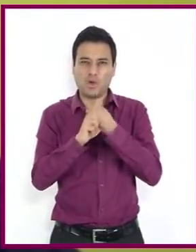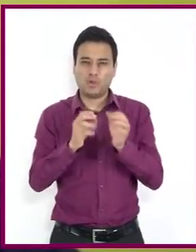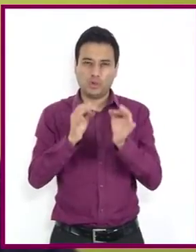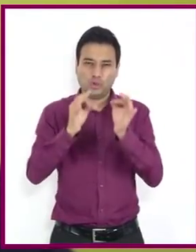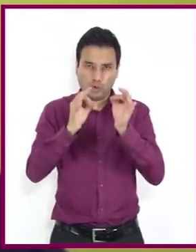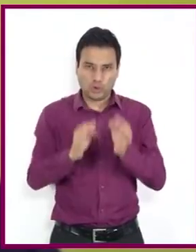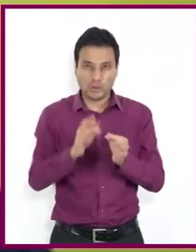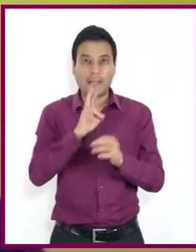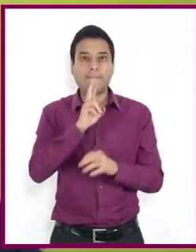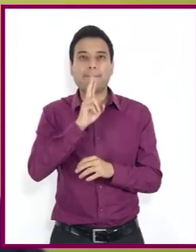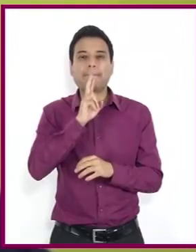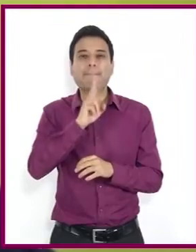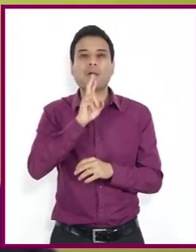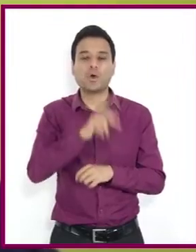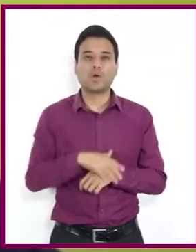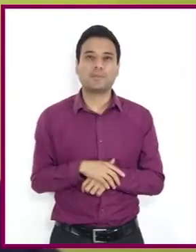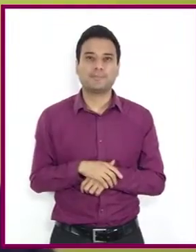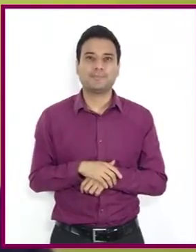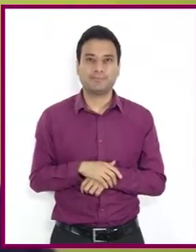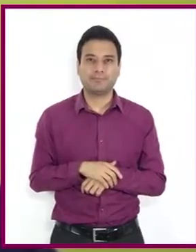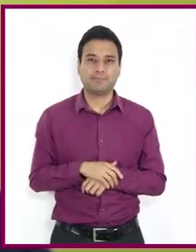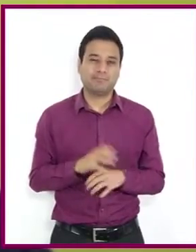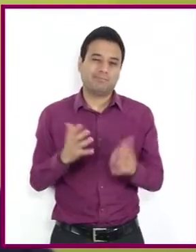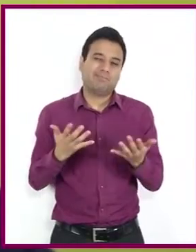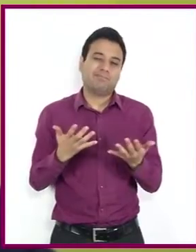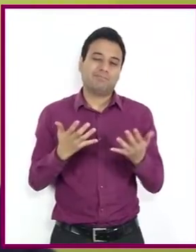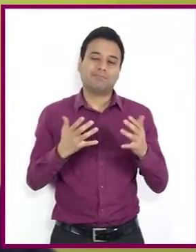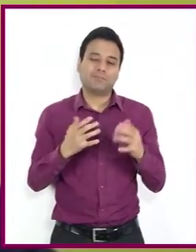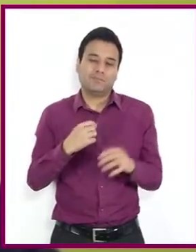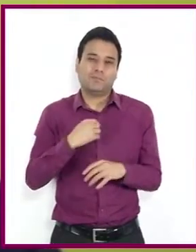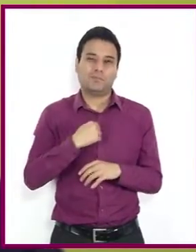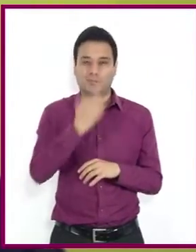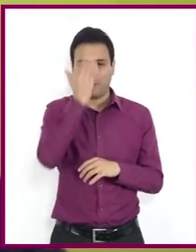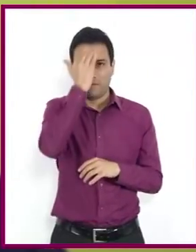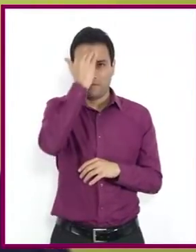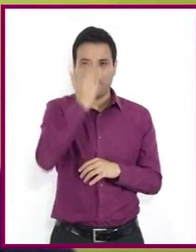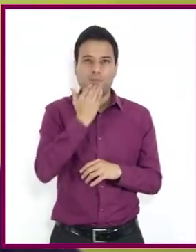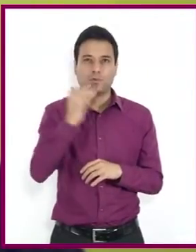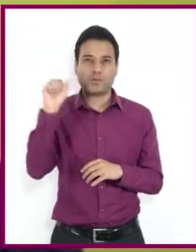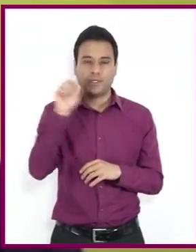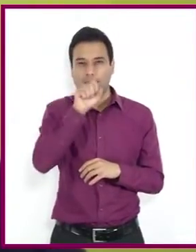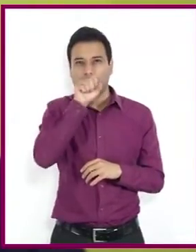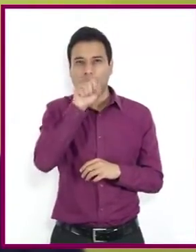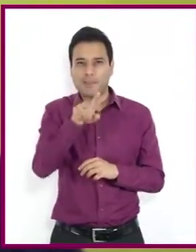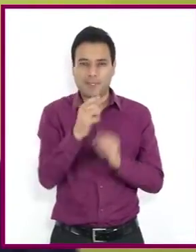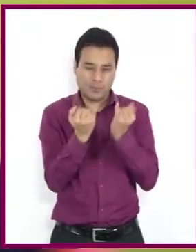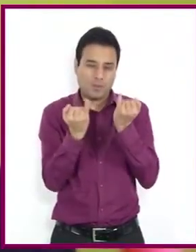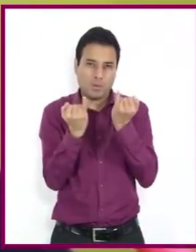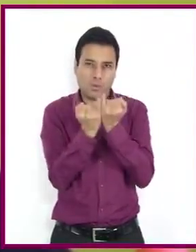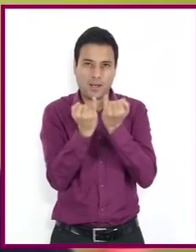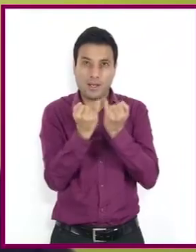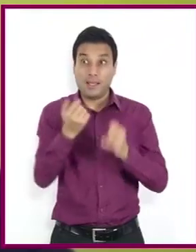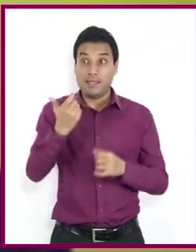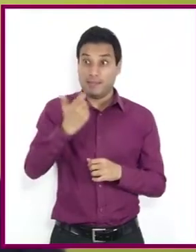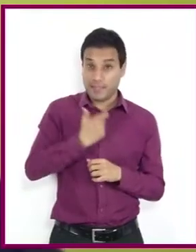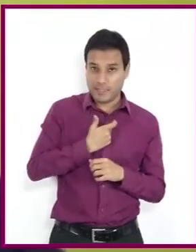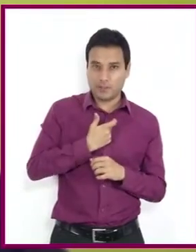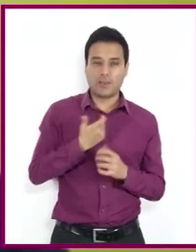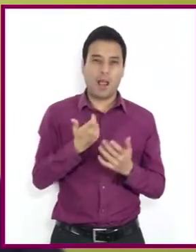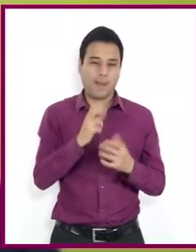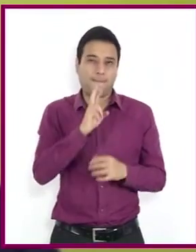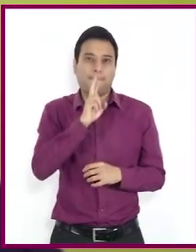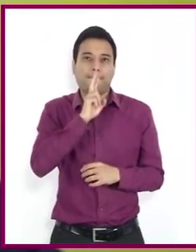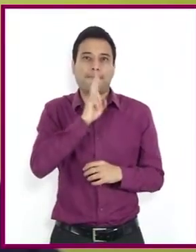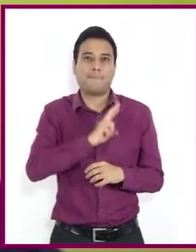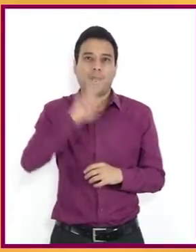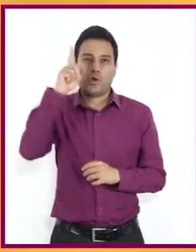a ese aparato me dieron un poco de fama, además de una pequeña fortuna, lo cual hizo que me librara de algunos problemas económicos que